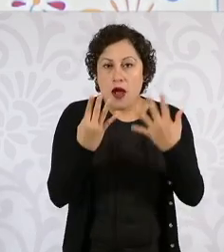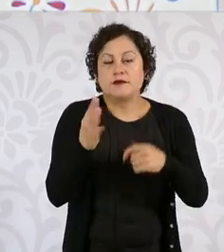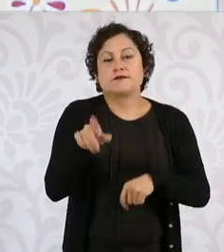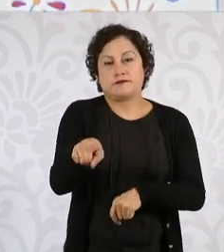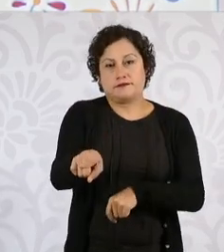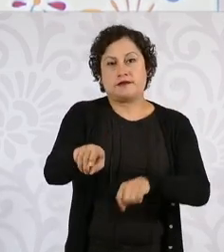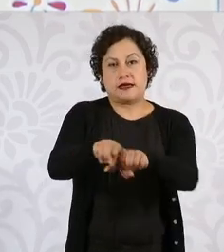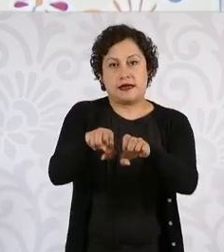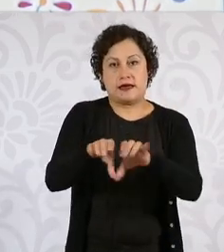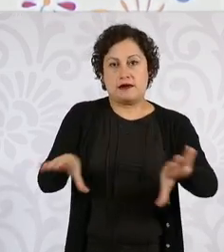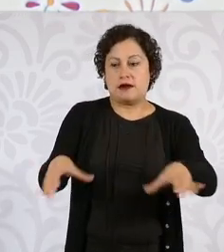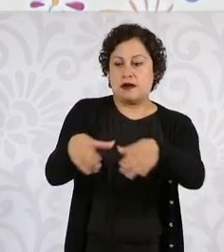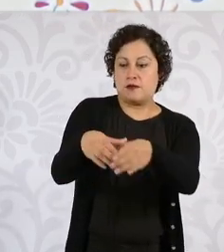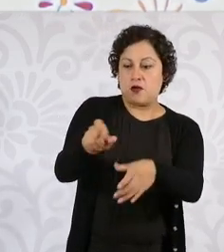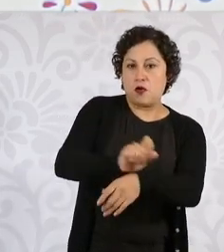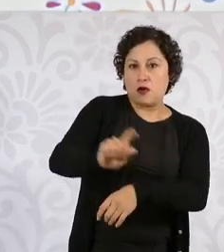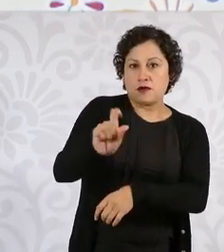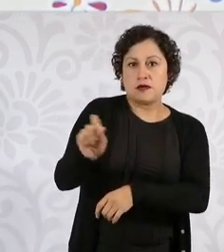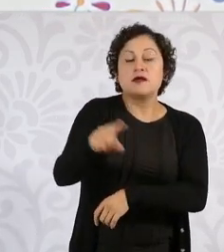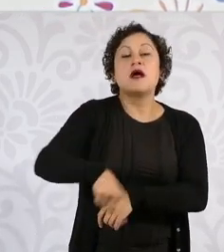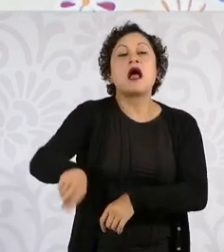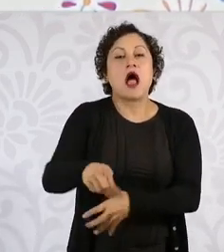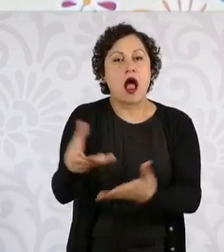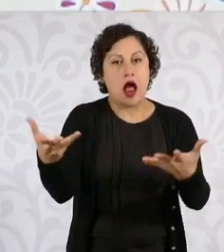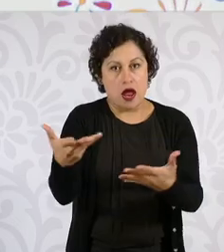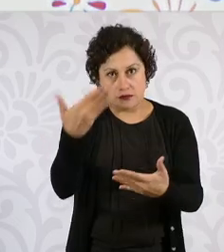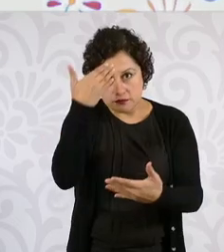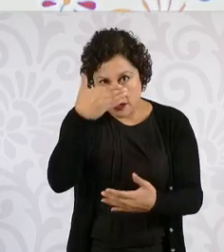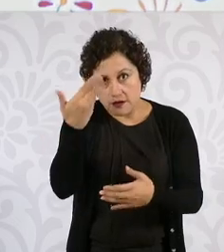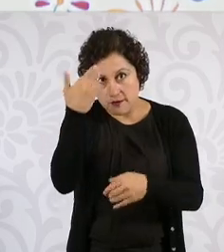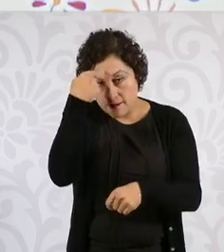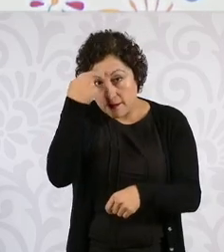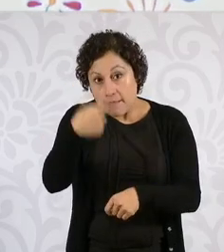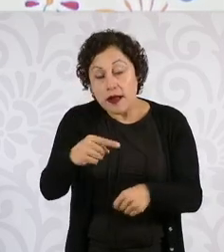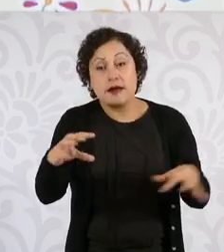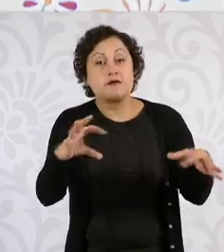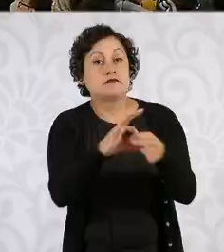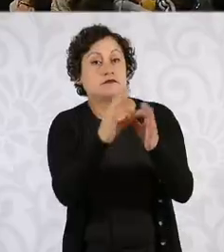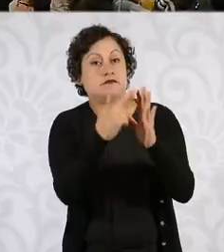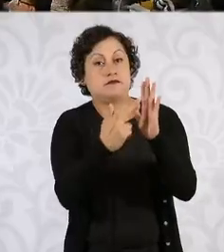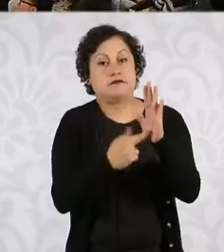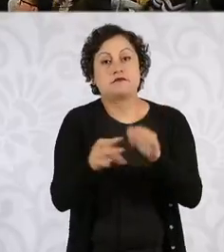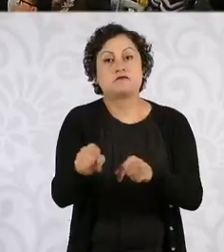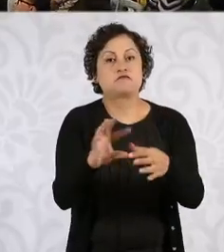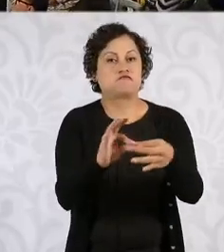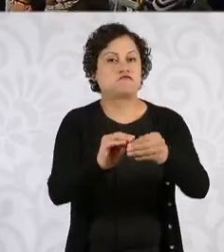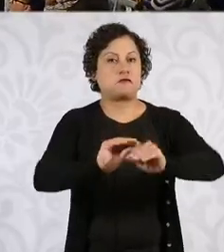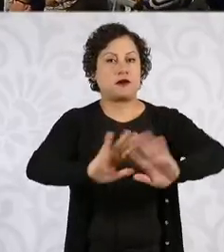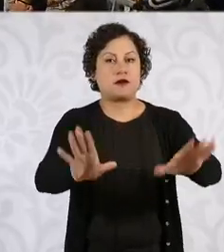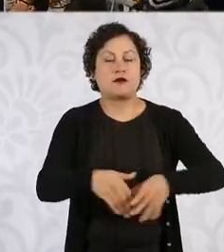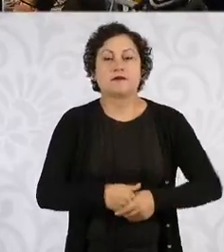pueda entender todo ello. Bueno, vamos aquí enfrente primero, Alma.